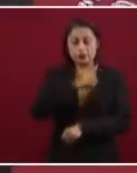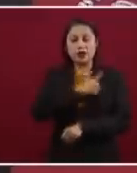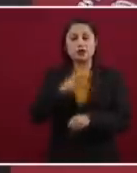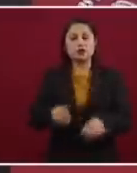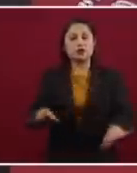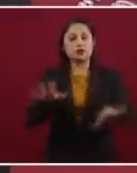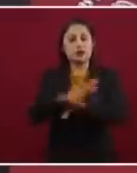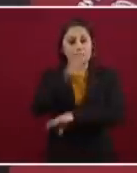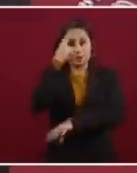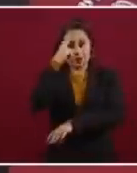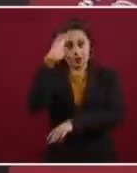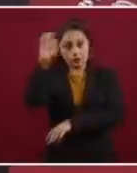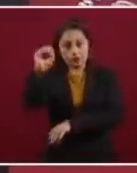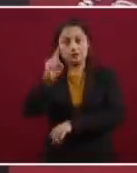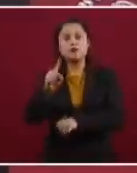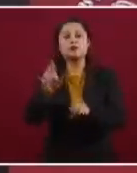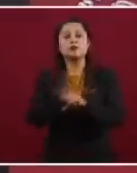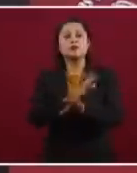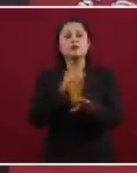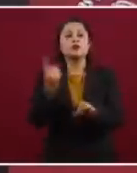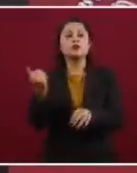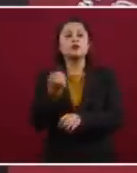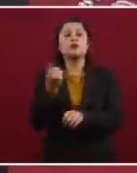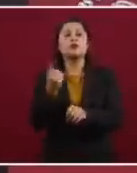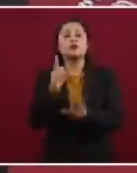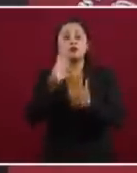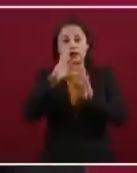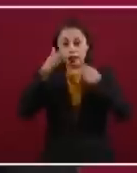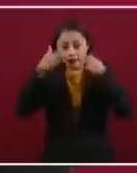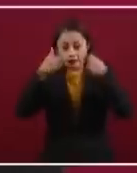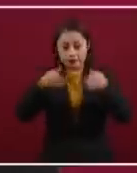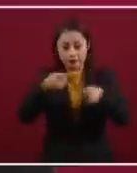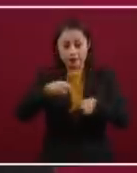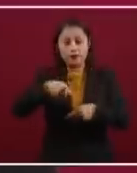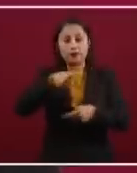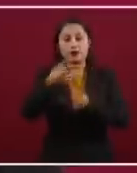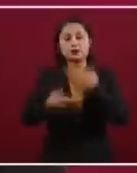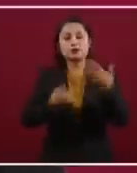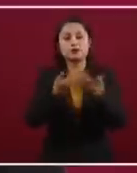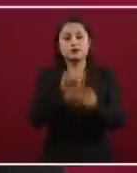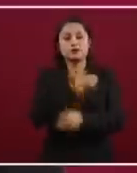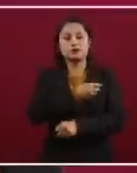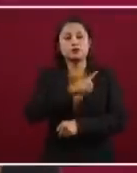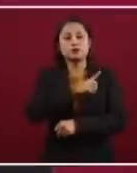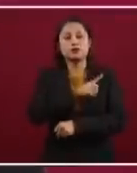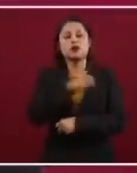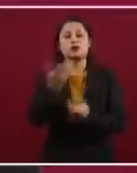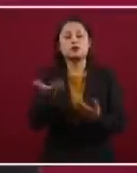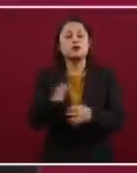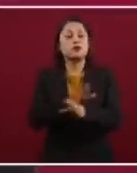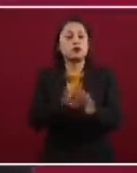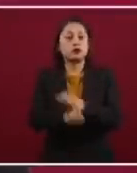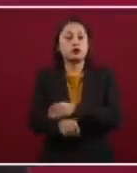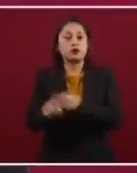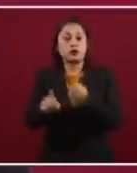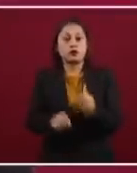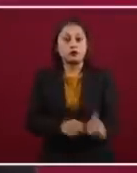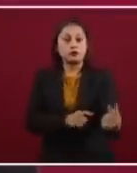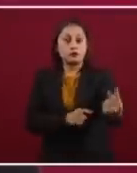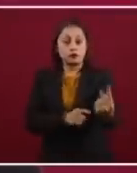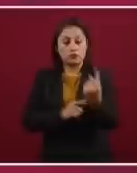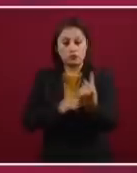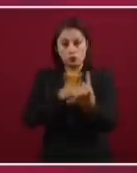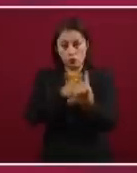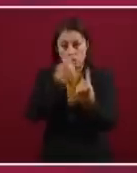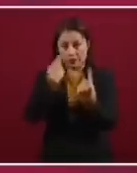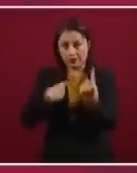popular de protección social en salud es un enfoque donde una persona a la vez el beneficiario